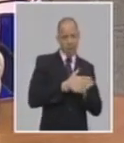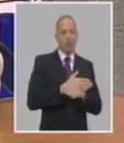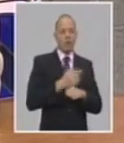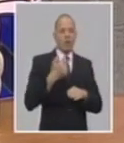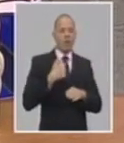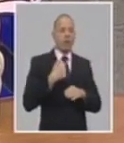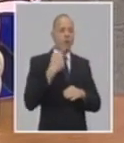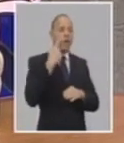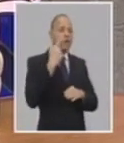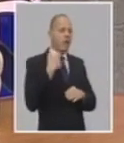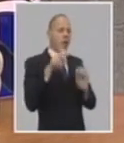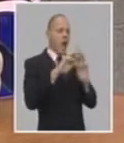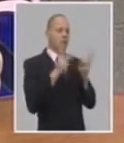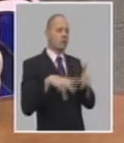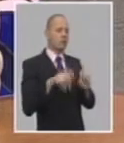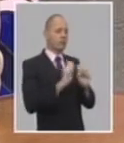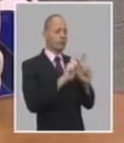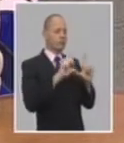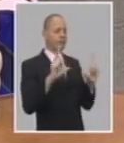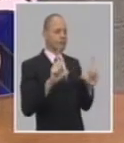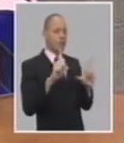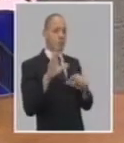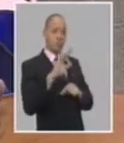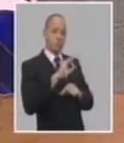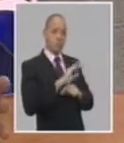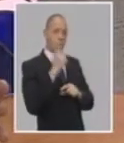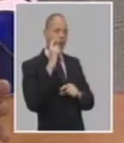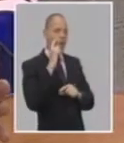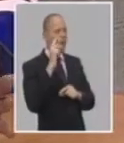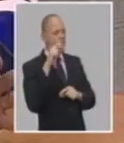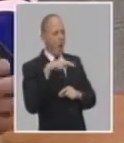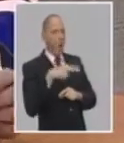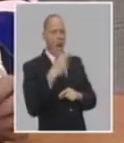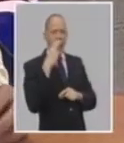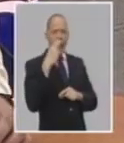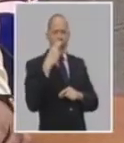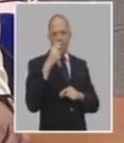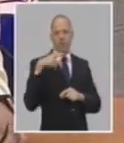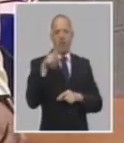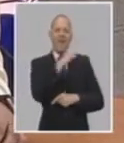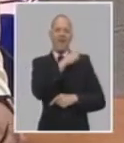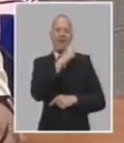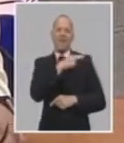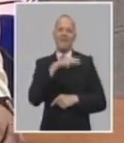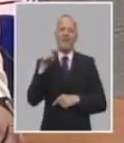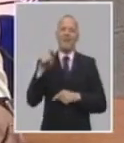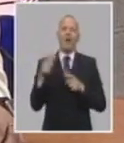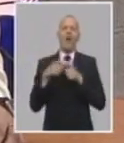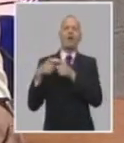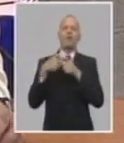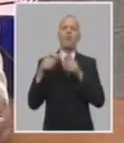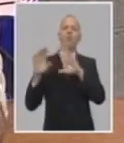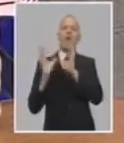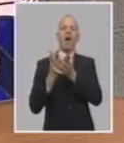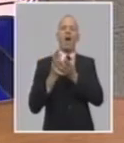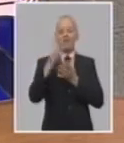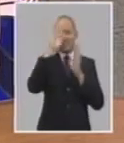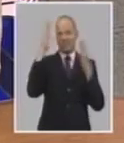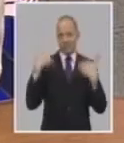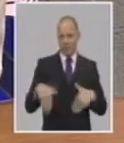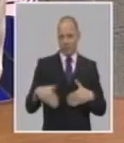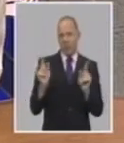de la OMS hoy en la mañana y que me gustaría compartir con nuestro pueblo porque decía así,